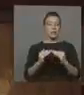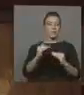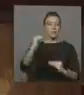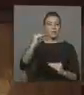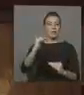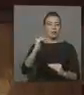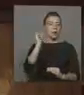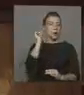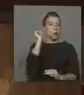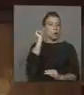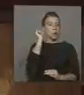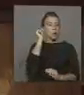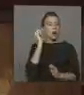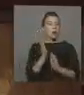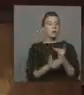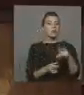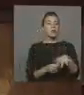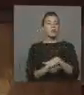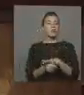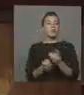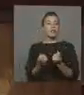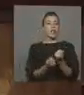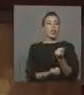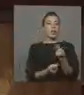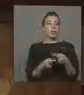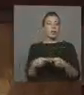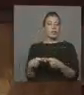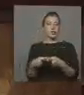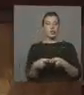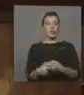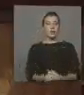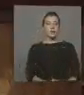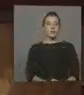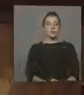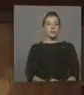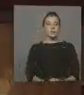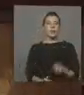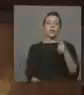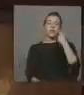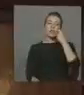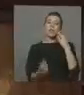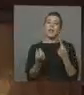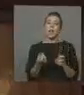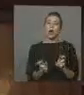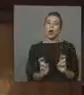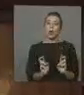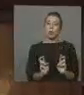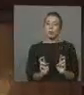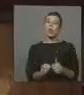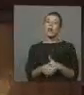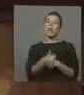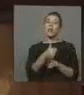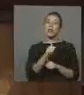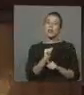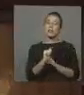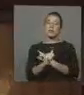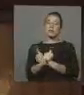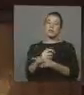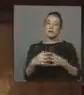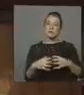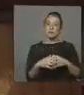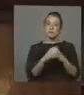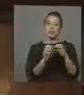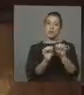las mujeres a partir de su condición económica y social. Lo anterior implica una oportunidad y un desafío de fortalecimiento